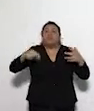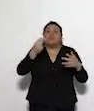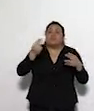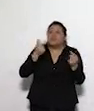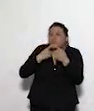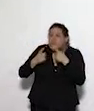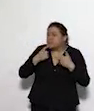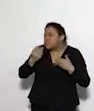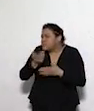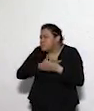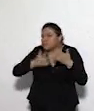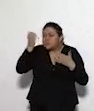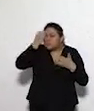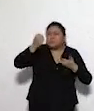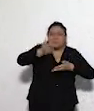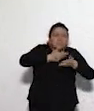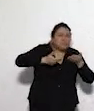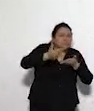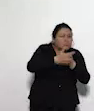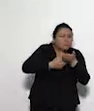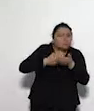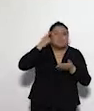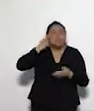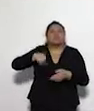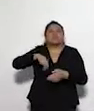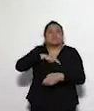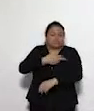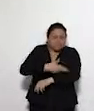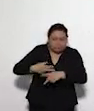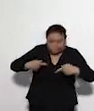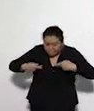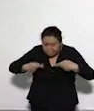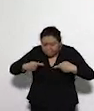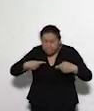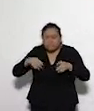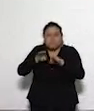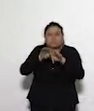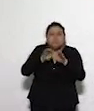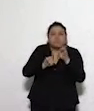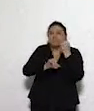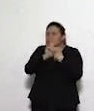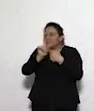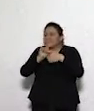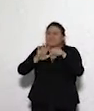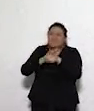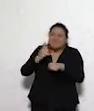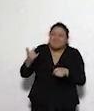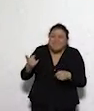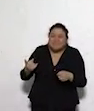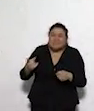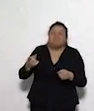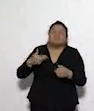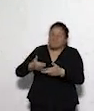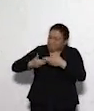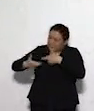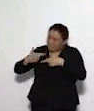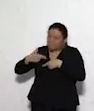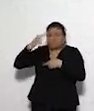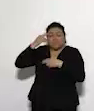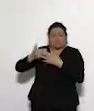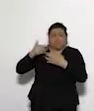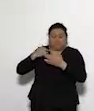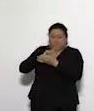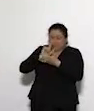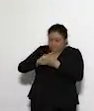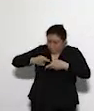abierto y honesto, que de inmediato ayude a determinar las causas y la naturaleza de esta crisis. Fue por ello que durante el proceso